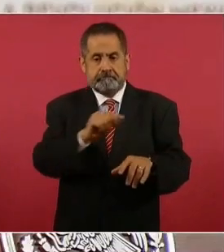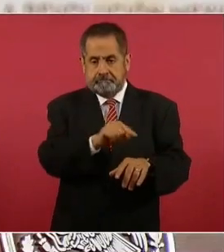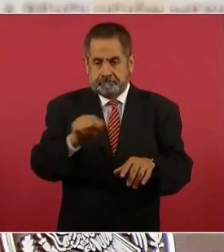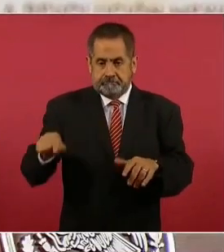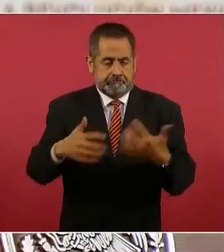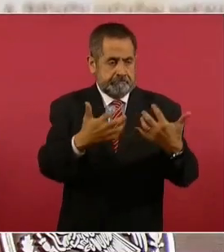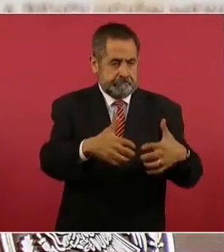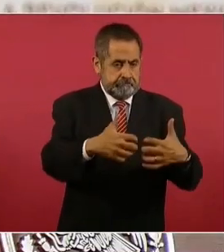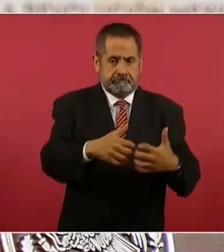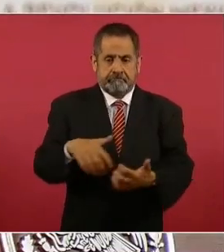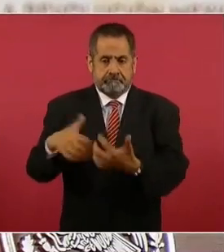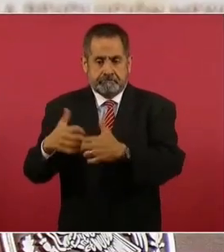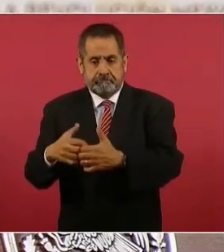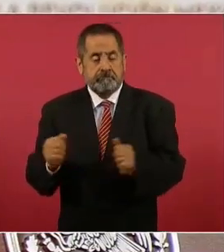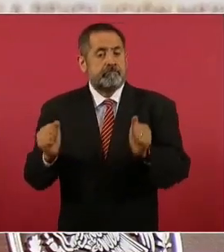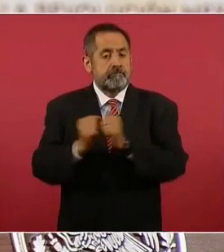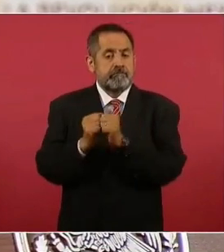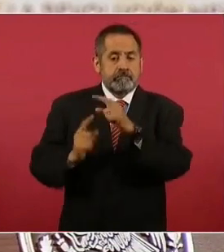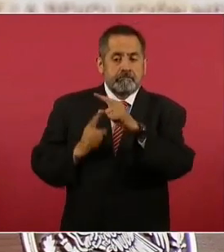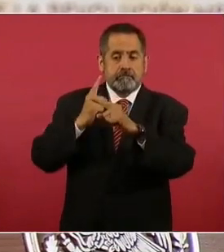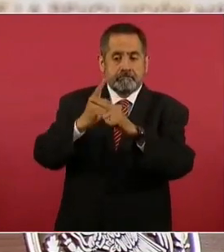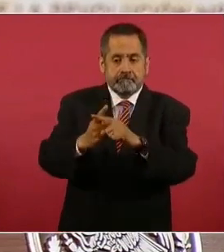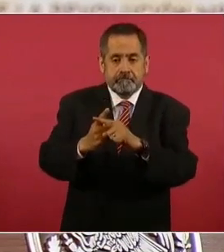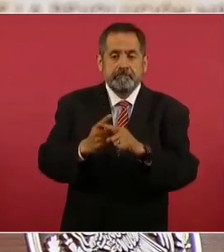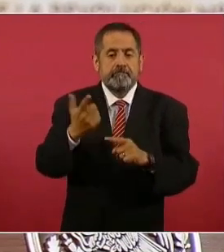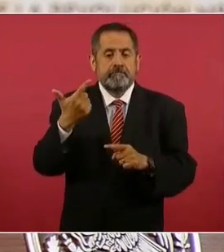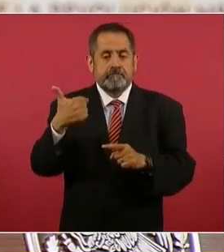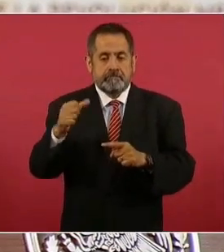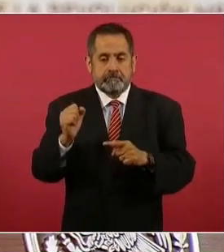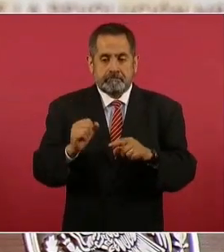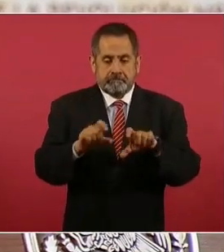el gasoducto